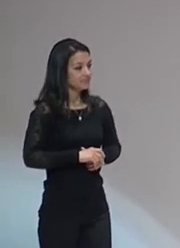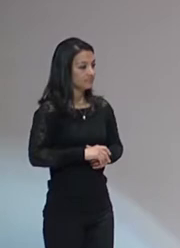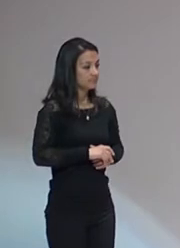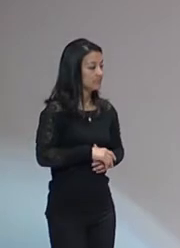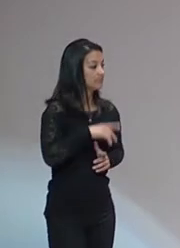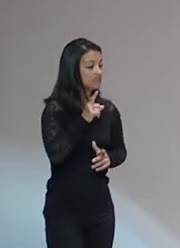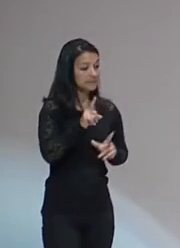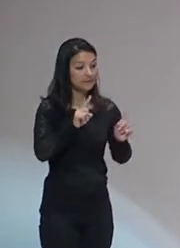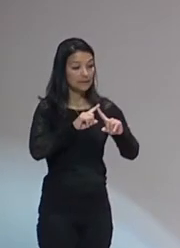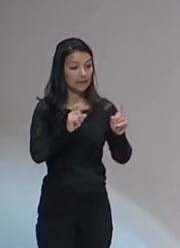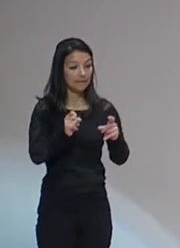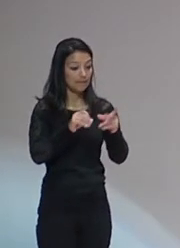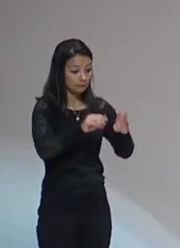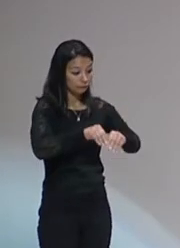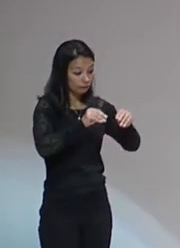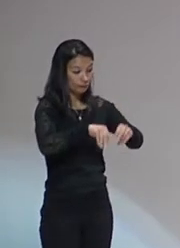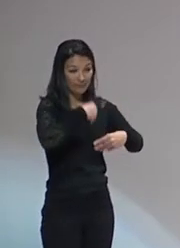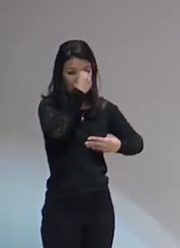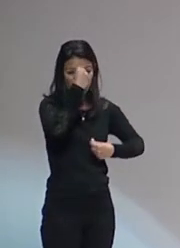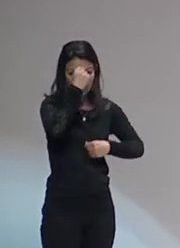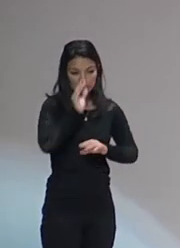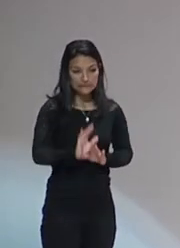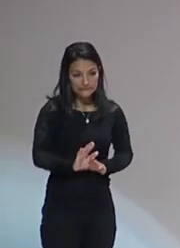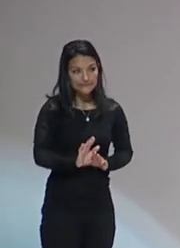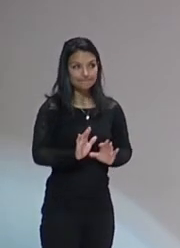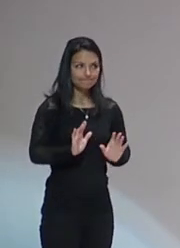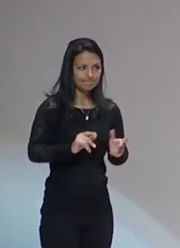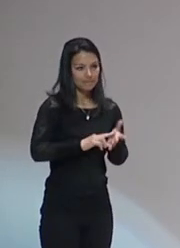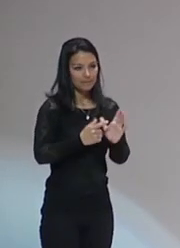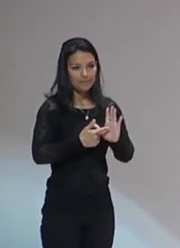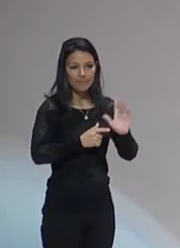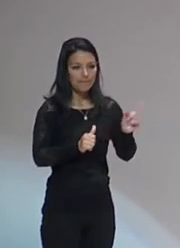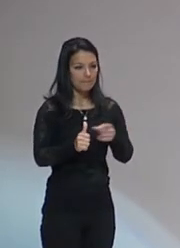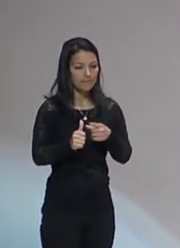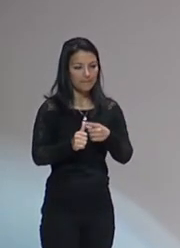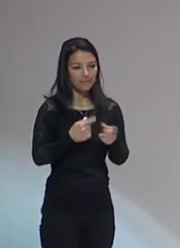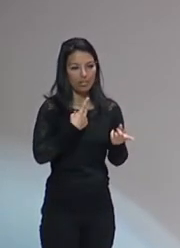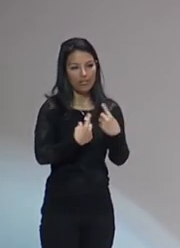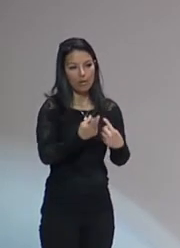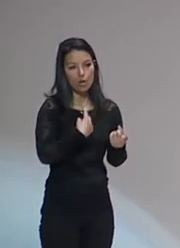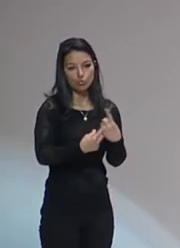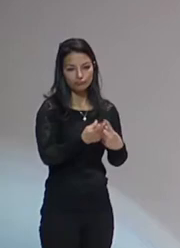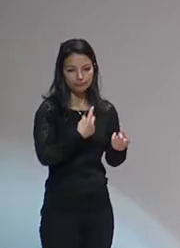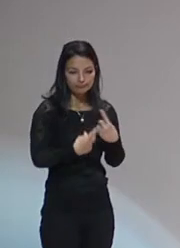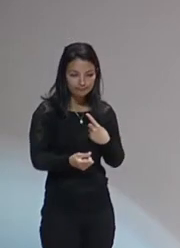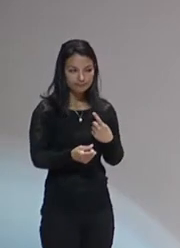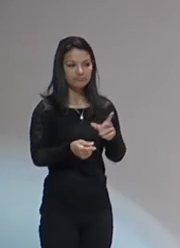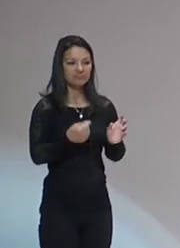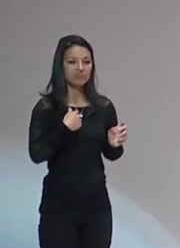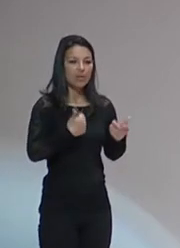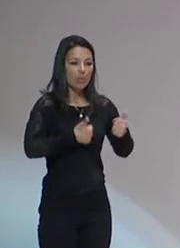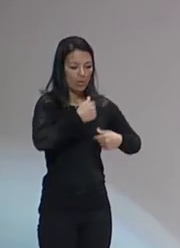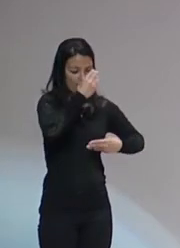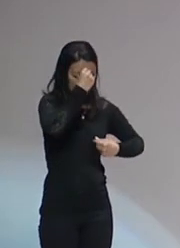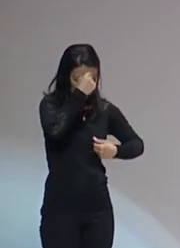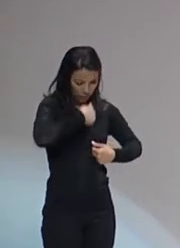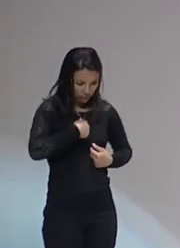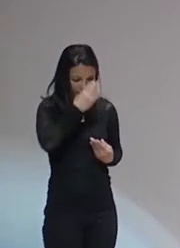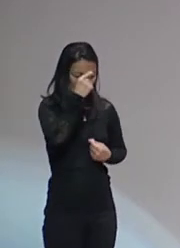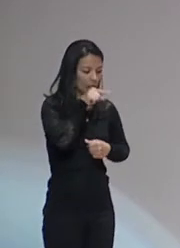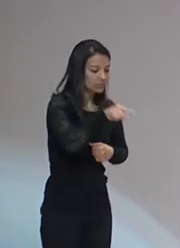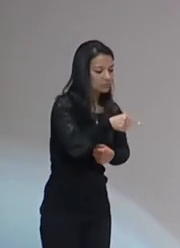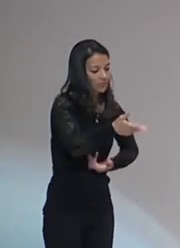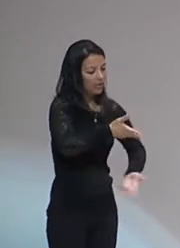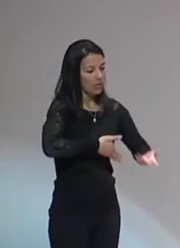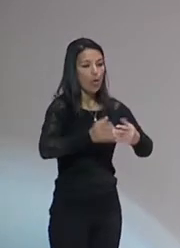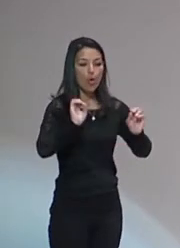educar en valores implica partir del diálogo, o sea, cuáles son los valores compartidos que tenemos en